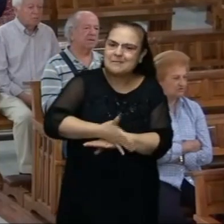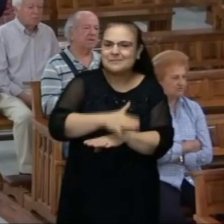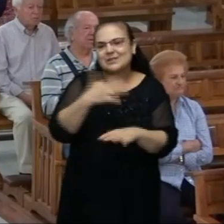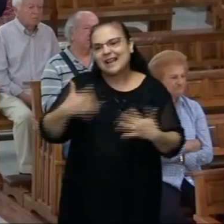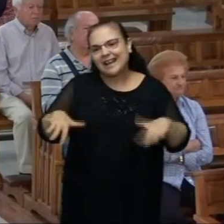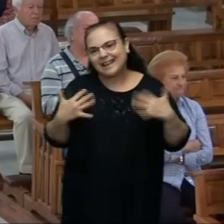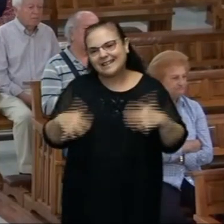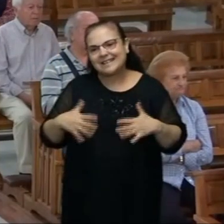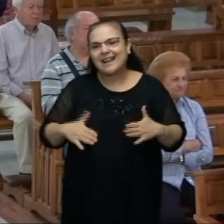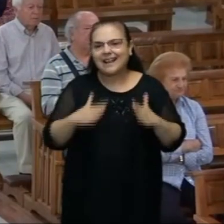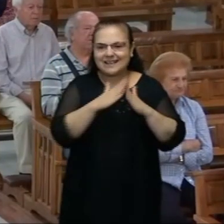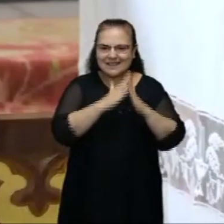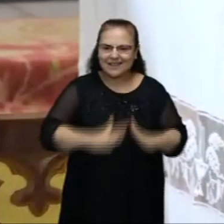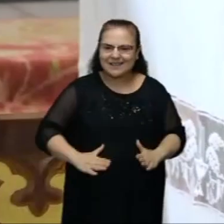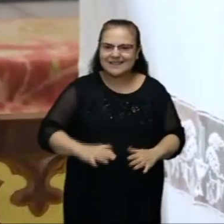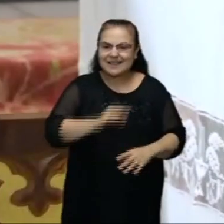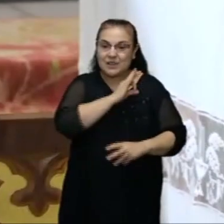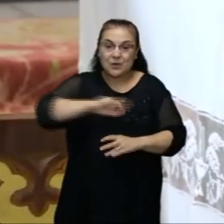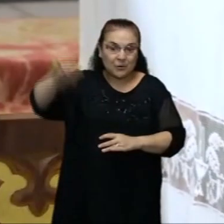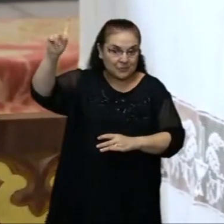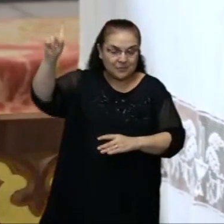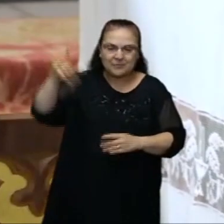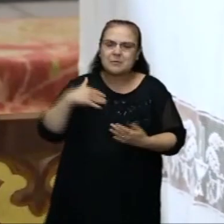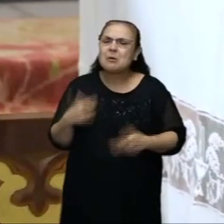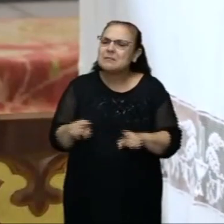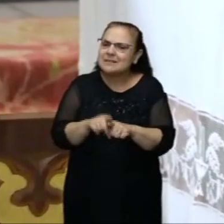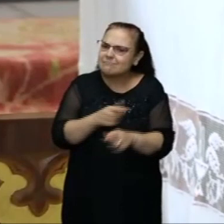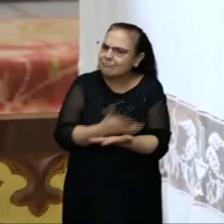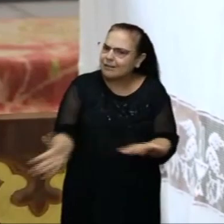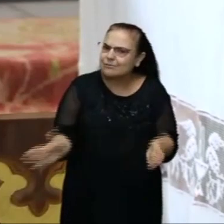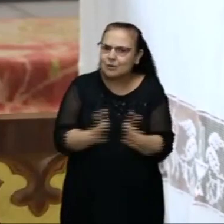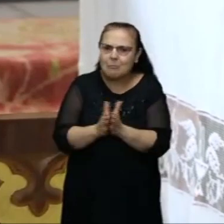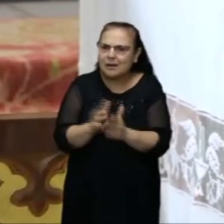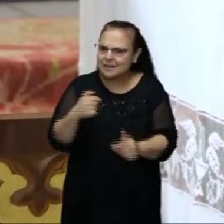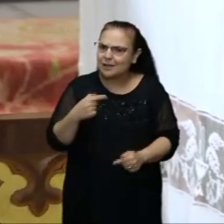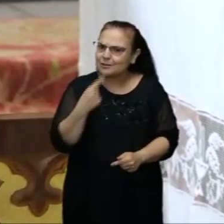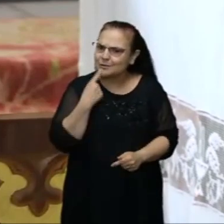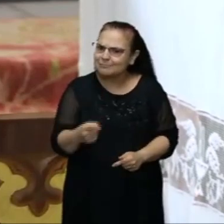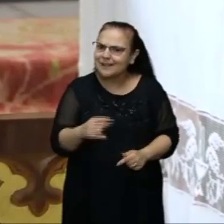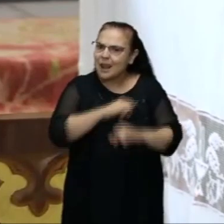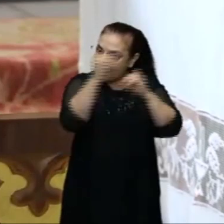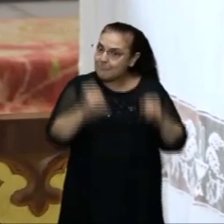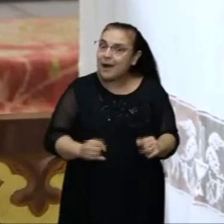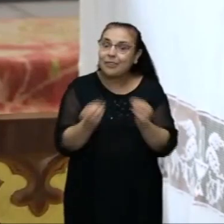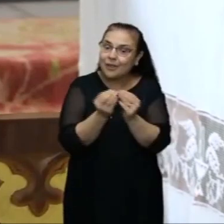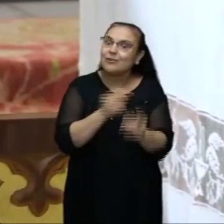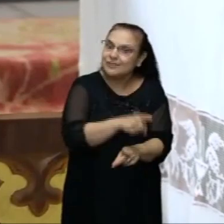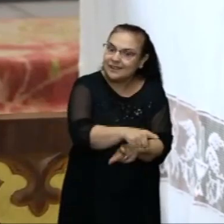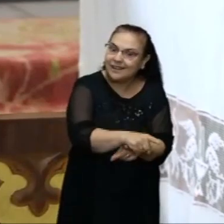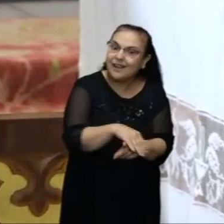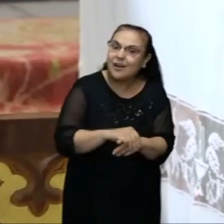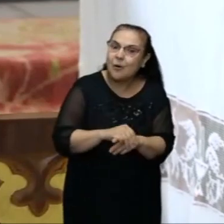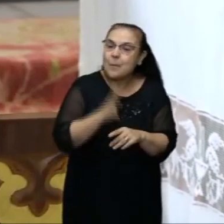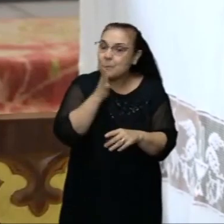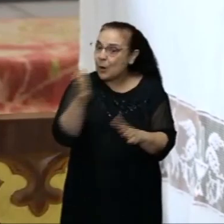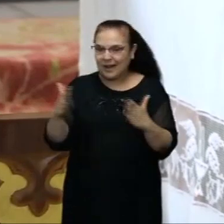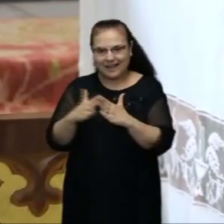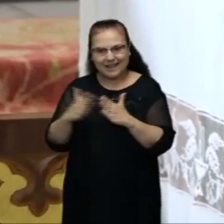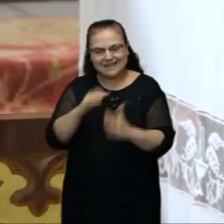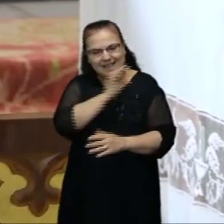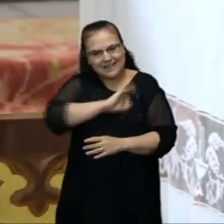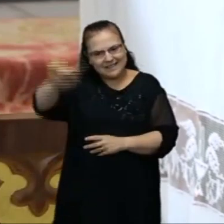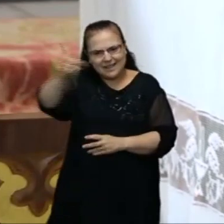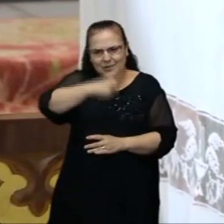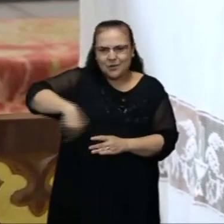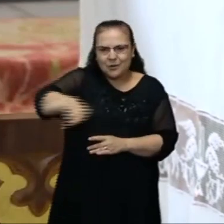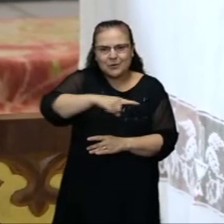del Señor. Por mis hermanos y compañeros voy a decir la paz contigo. Por la casa del Señor,